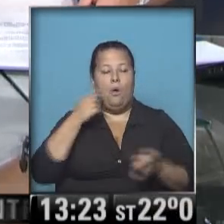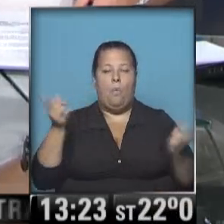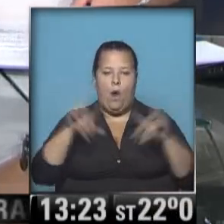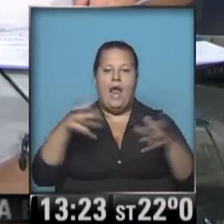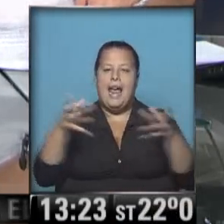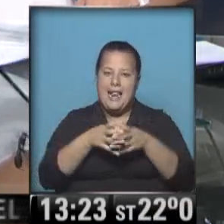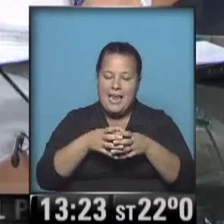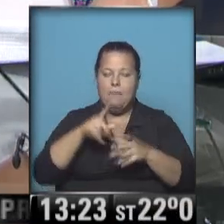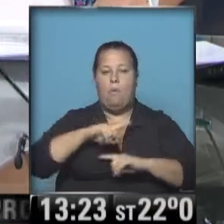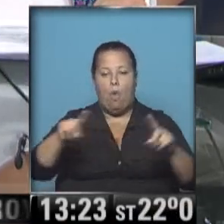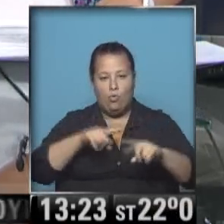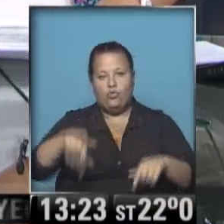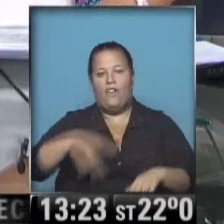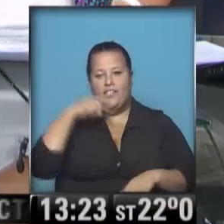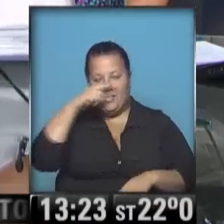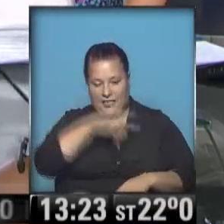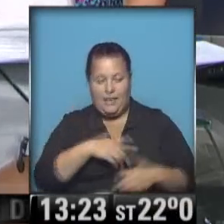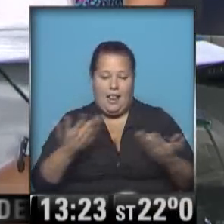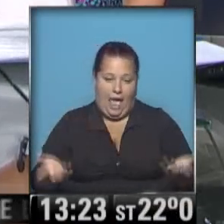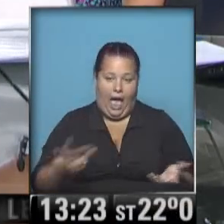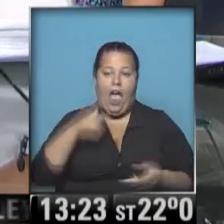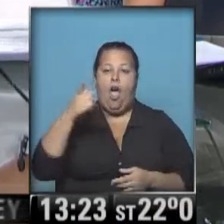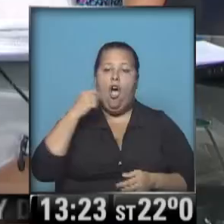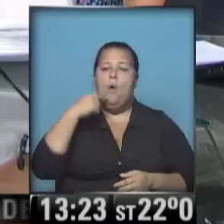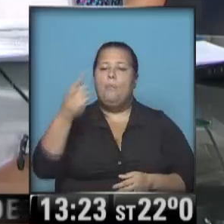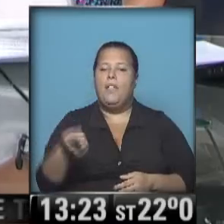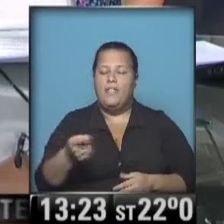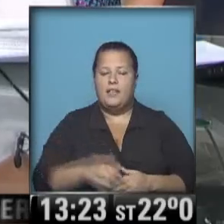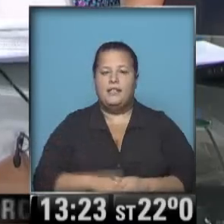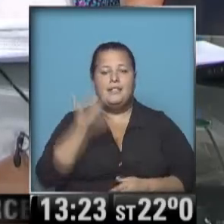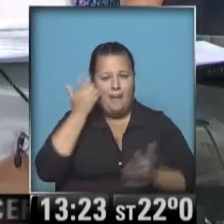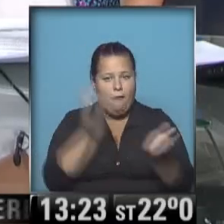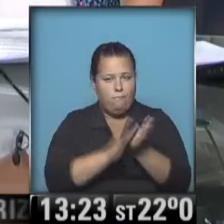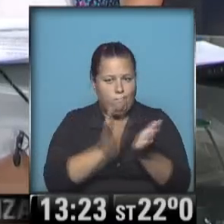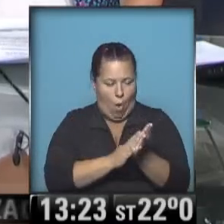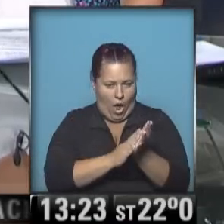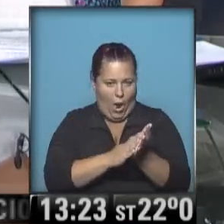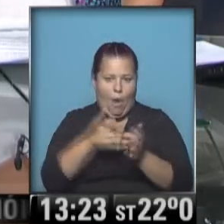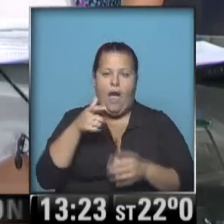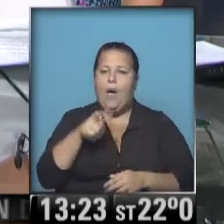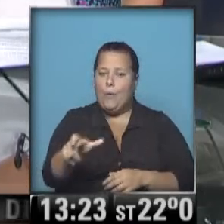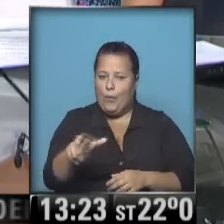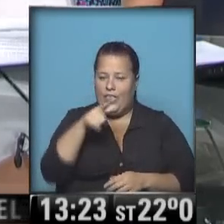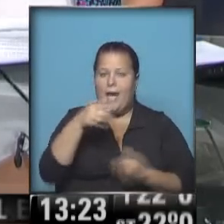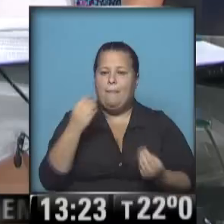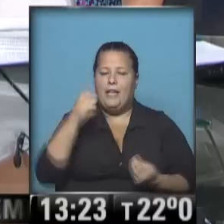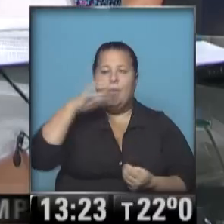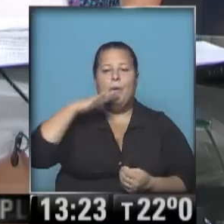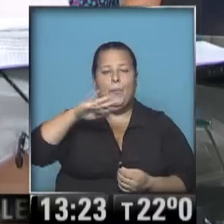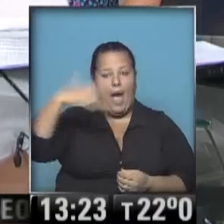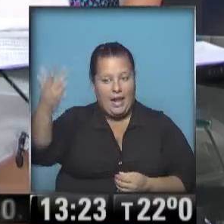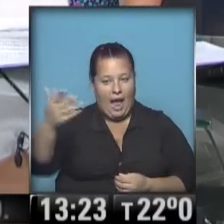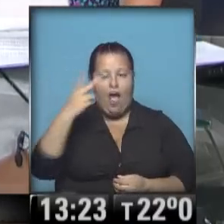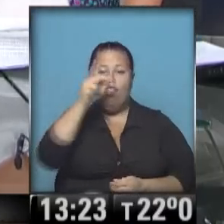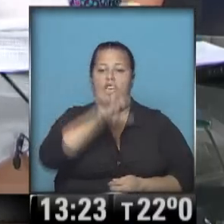todo su equipo de producción desde aquí de visión 7 claro y decía Víctor Hugo está registrado lo que ocurrió allí en barracas y